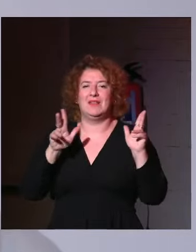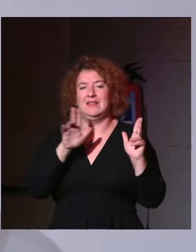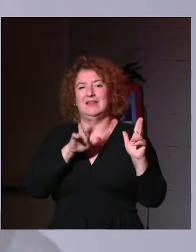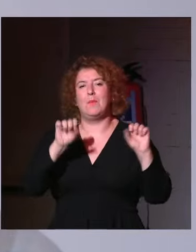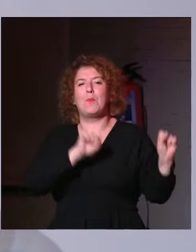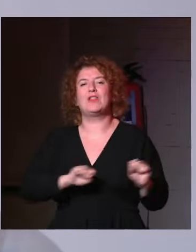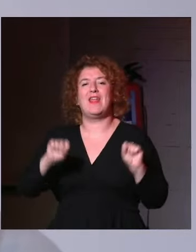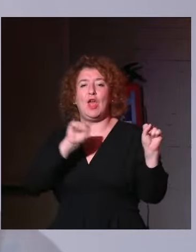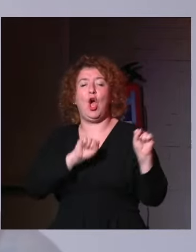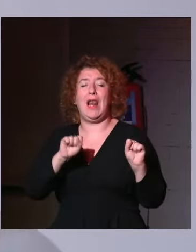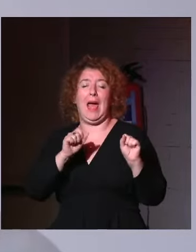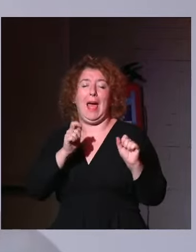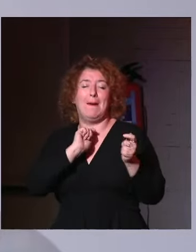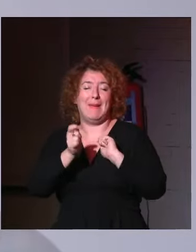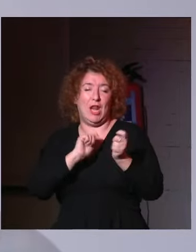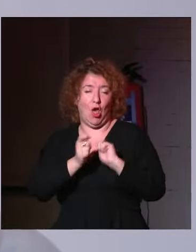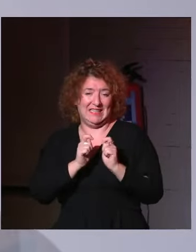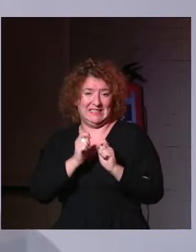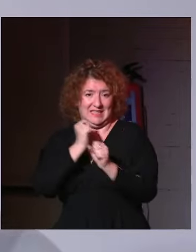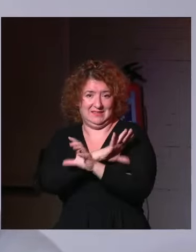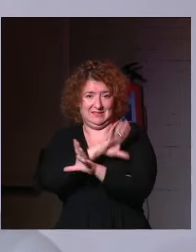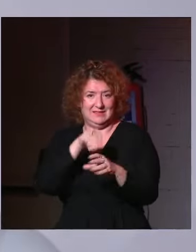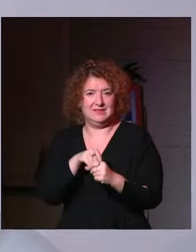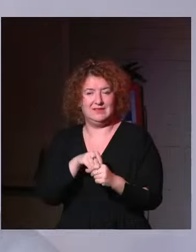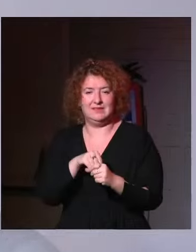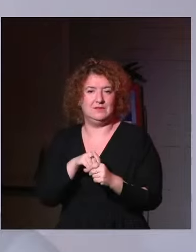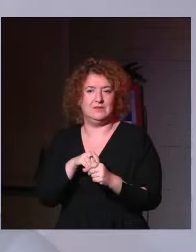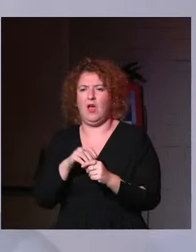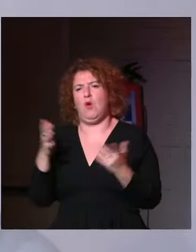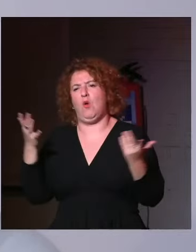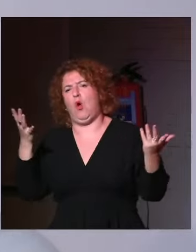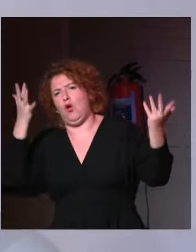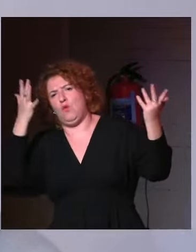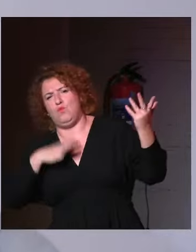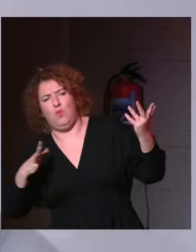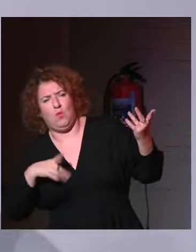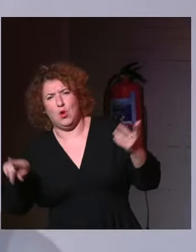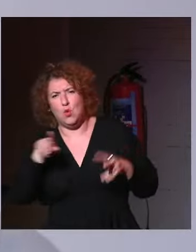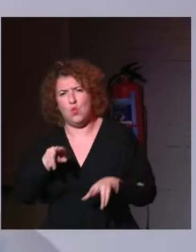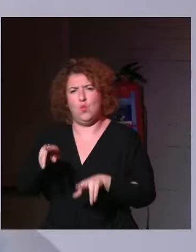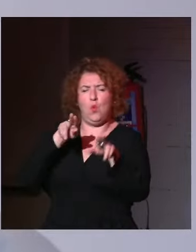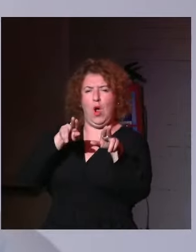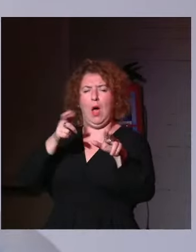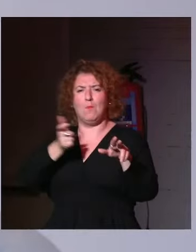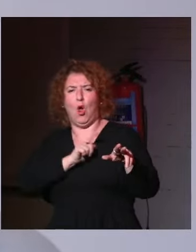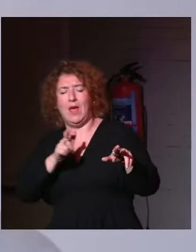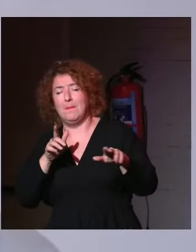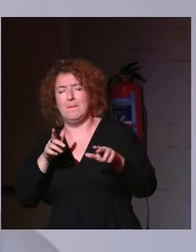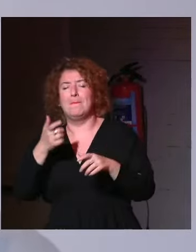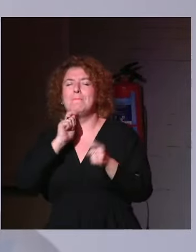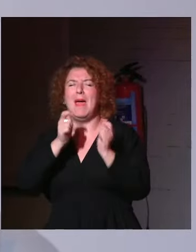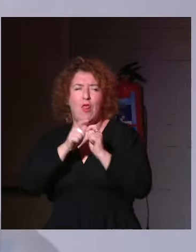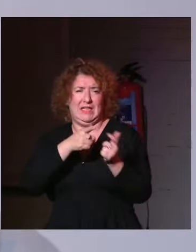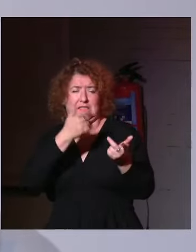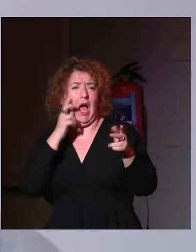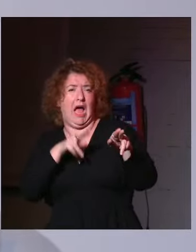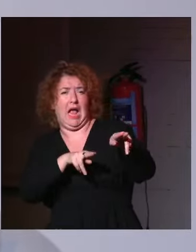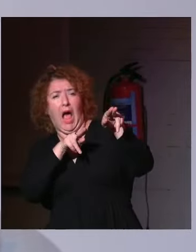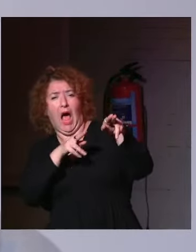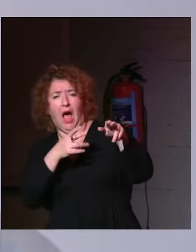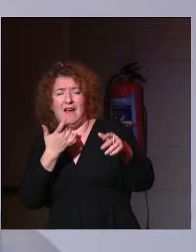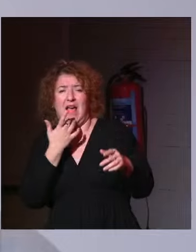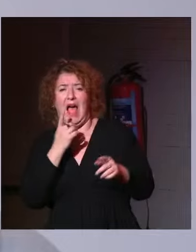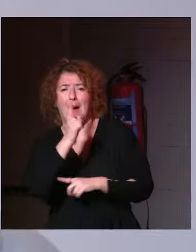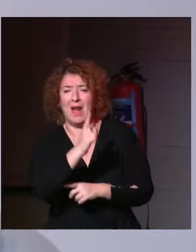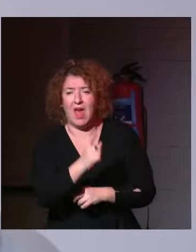a periodistas e Y con esos casos así rudos encañonaron al policía al periodista e